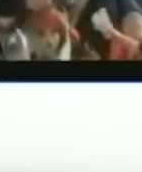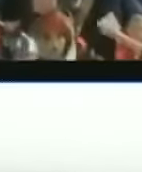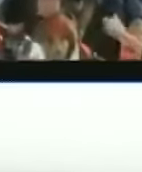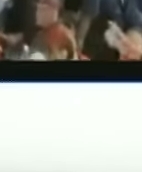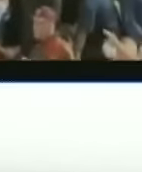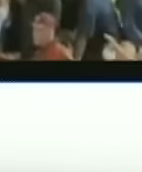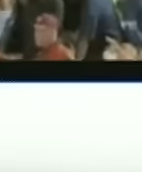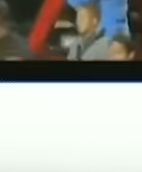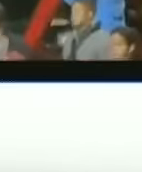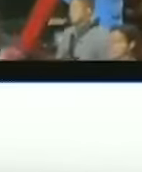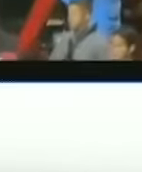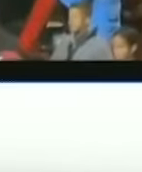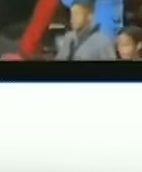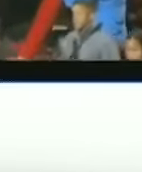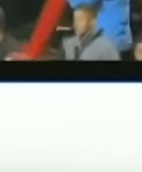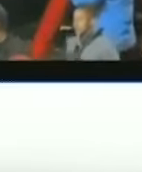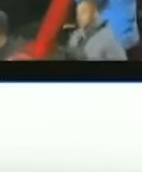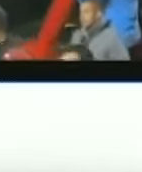Y eso estaba así de gente.